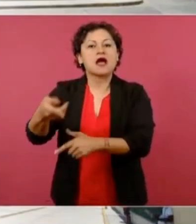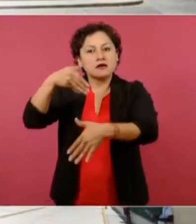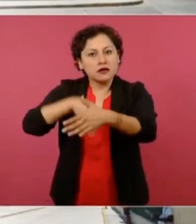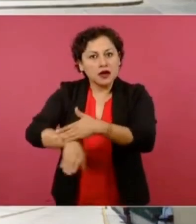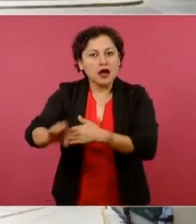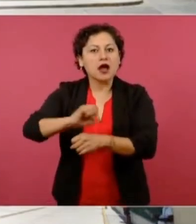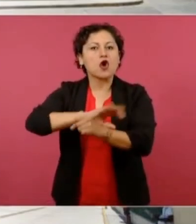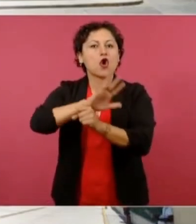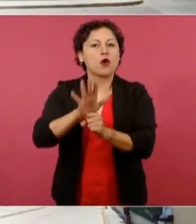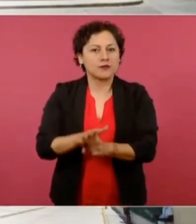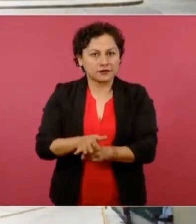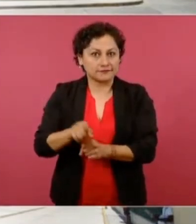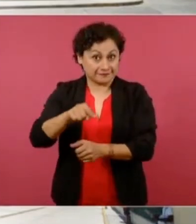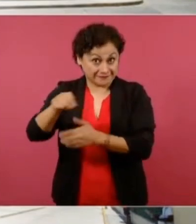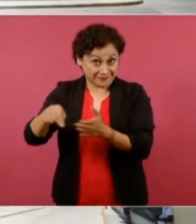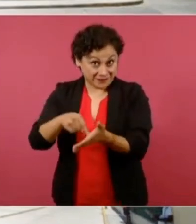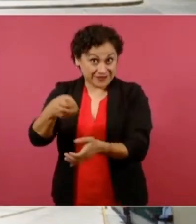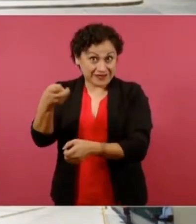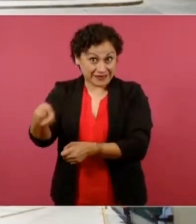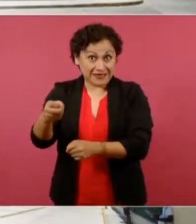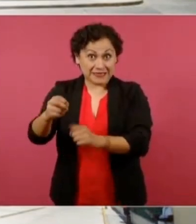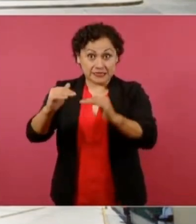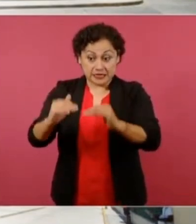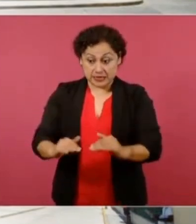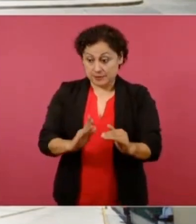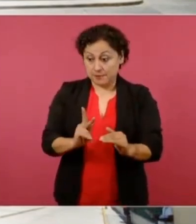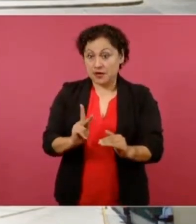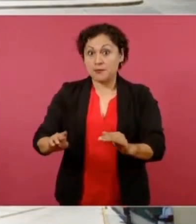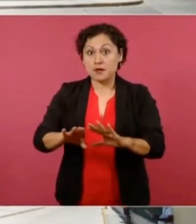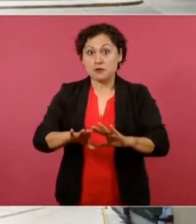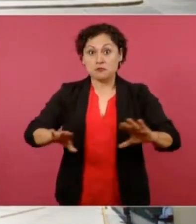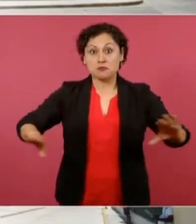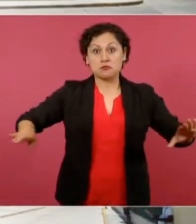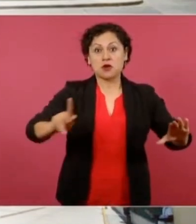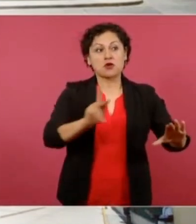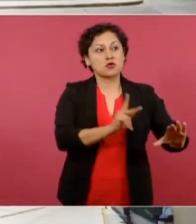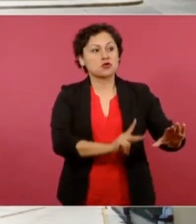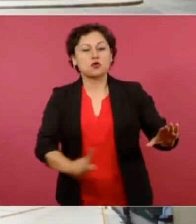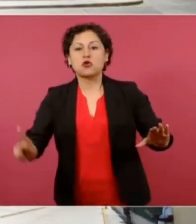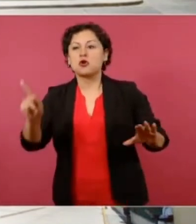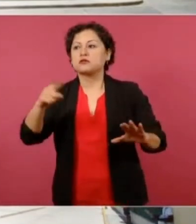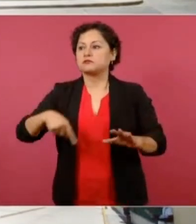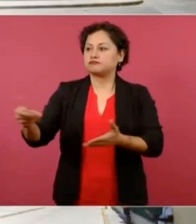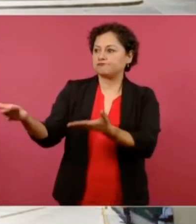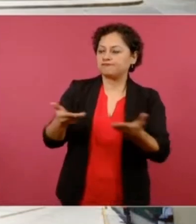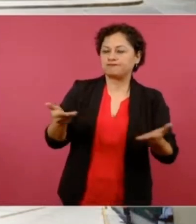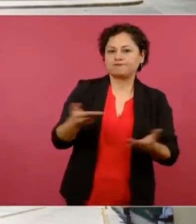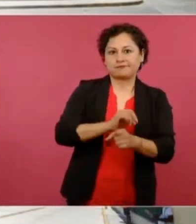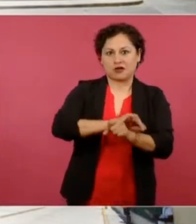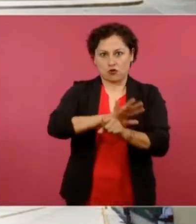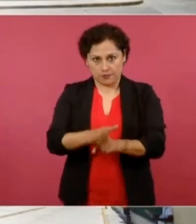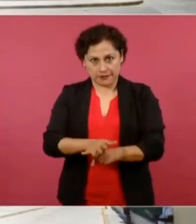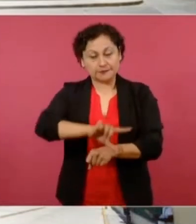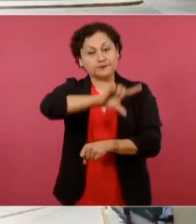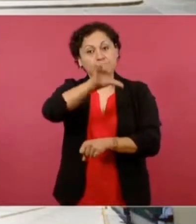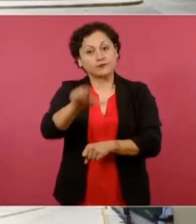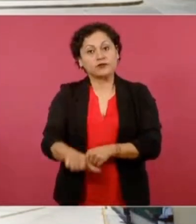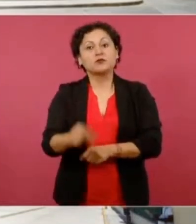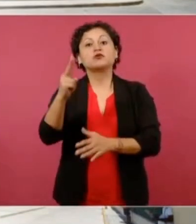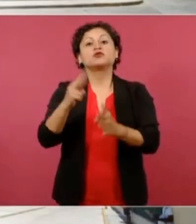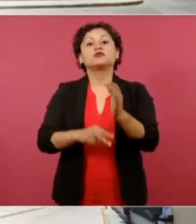Acuña, todo el área de urgencias de la planta baja operó para la atención de COVID, y después, en octubre del